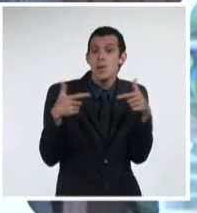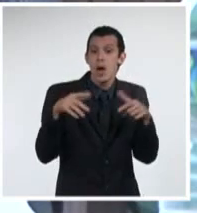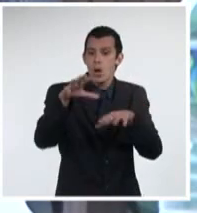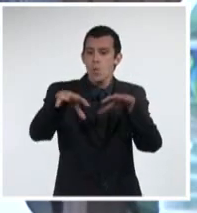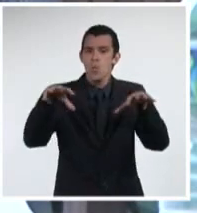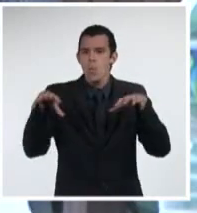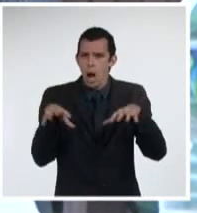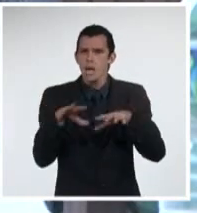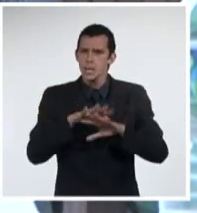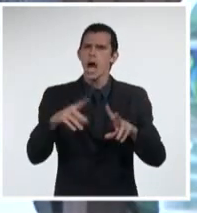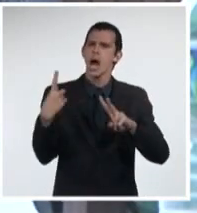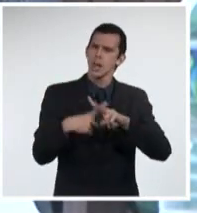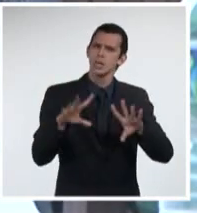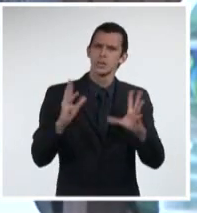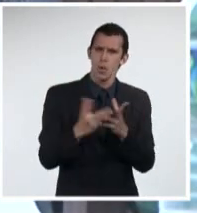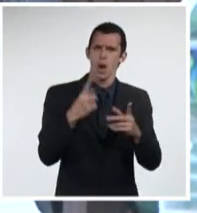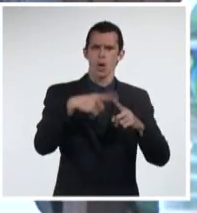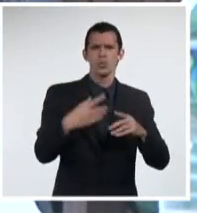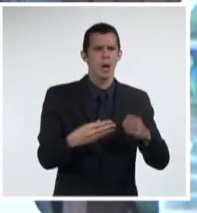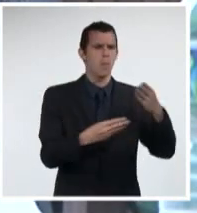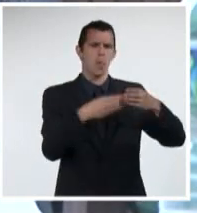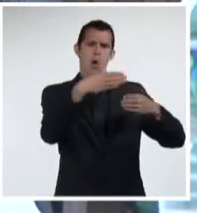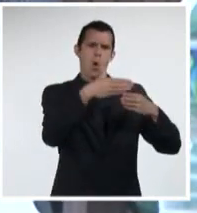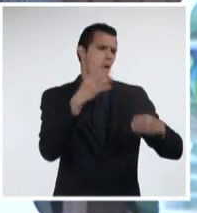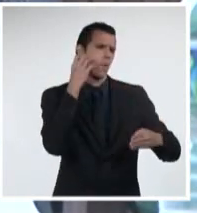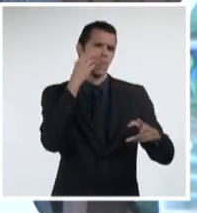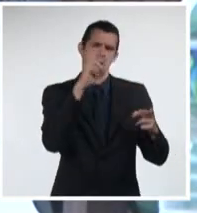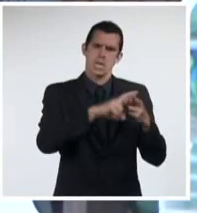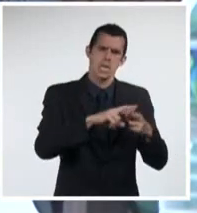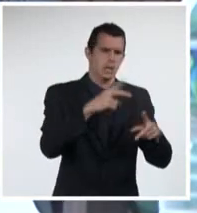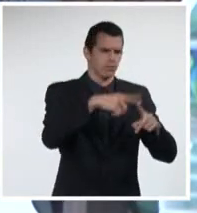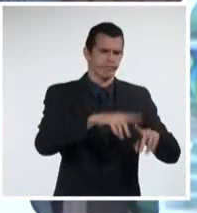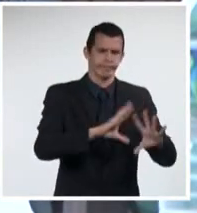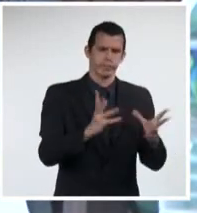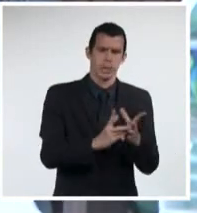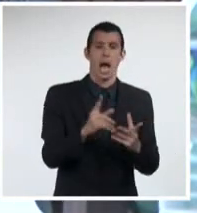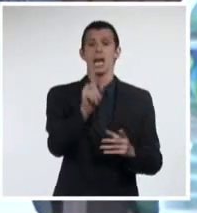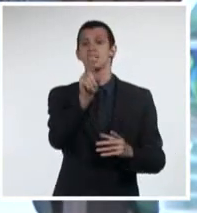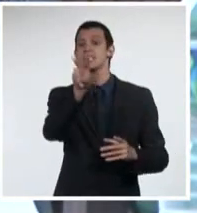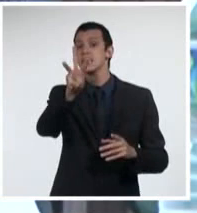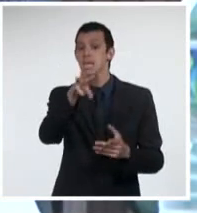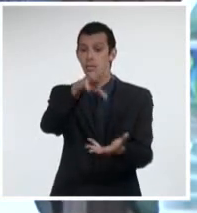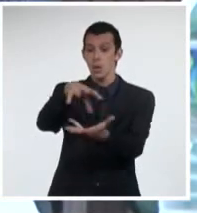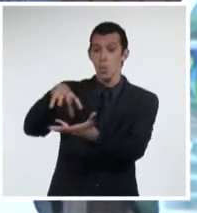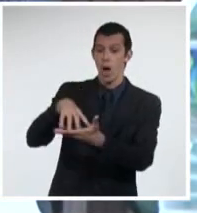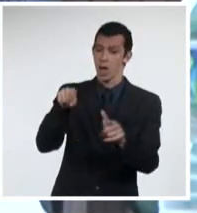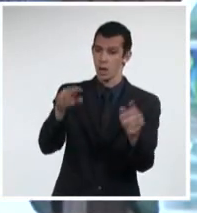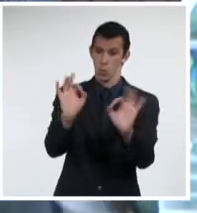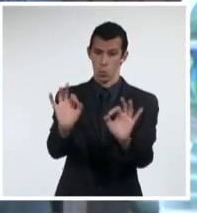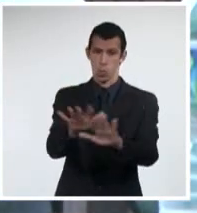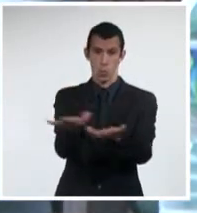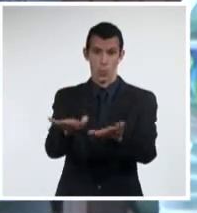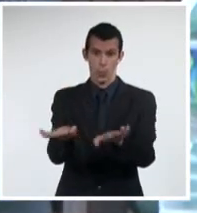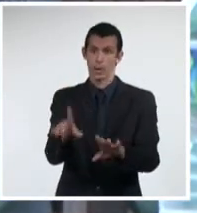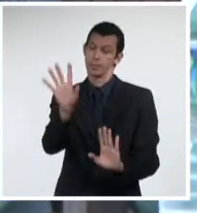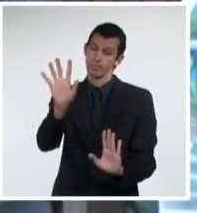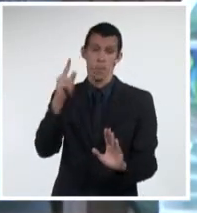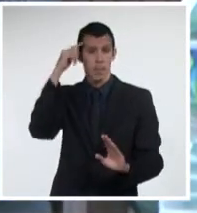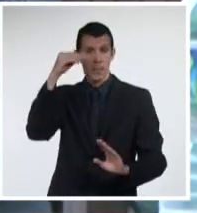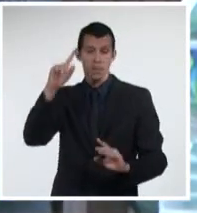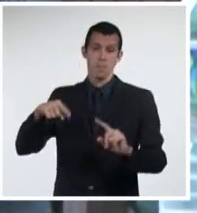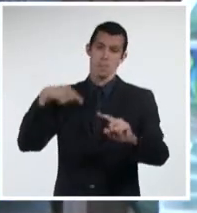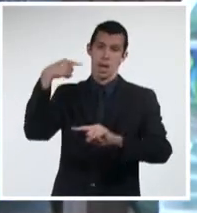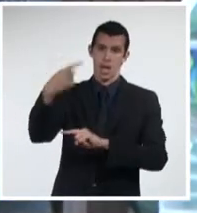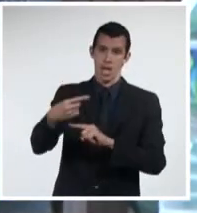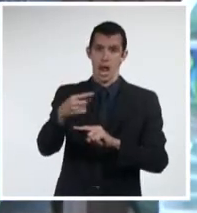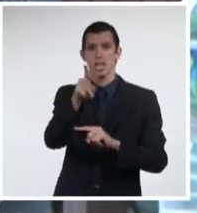13 puntos, pero mañana deben entrar a la provincia 15.000 tejas más y esto nos va a permitir ir cubriendo los puntos donde nos hemos